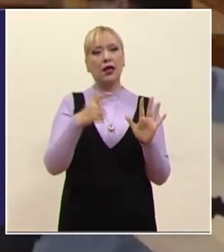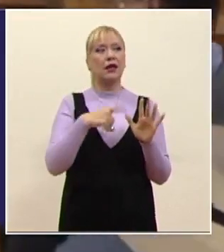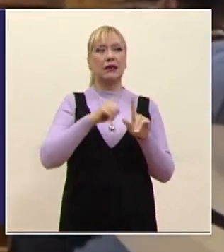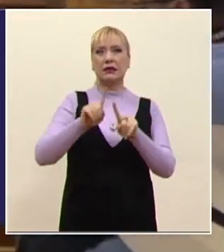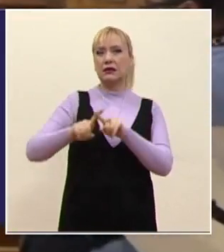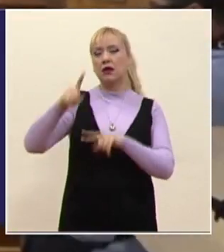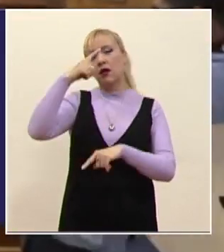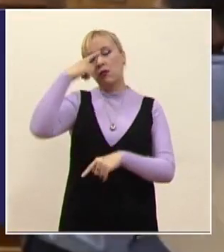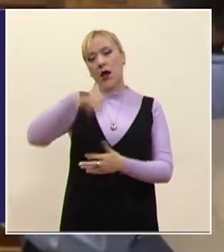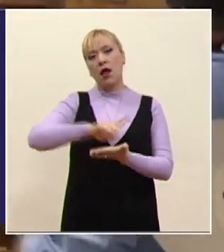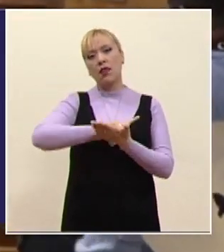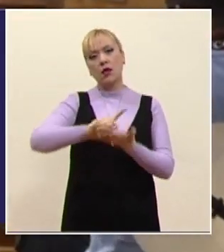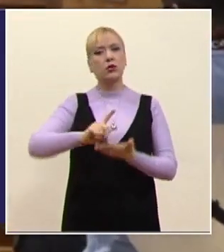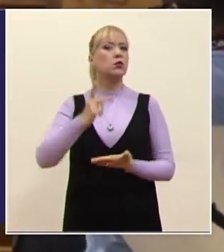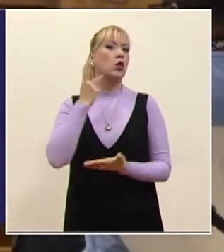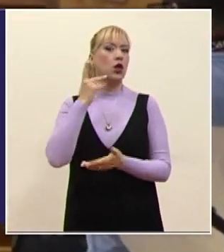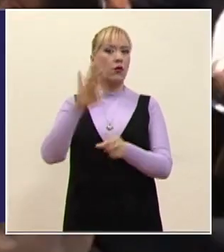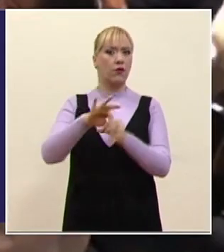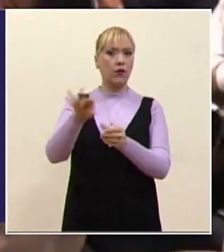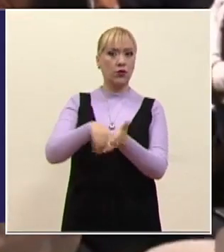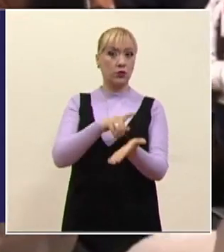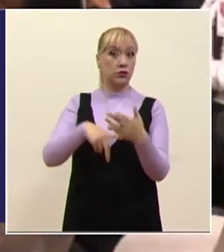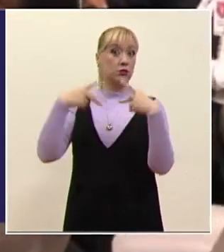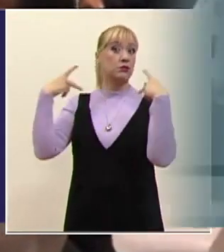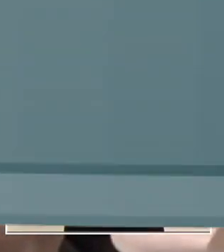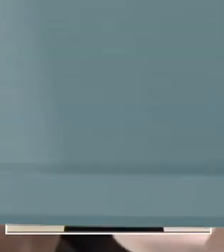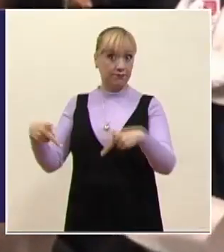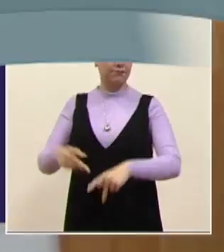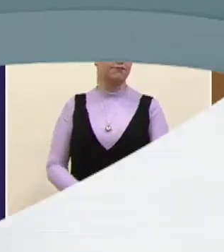sus derechos político-electorales.